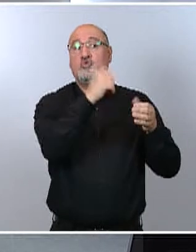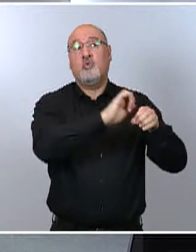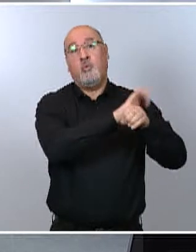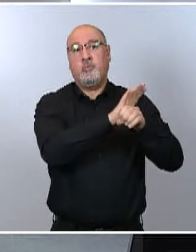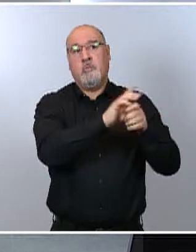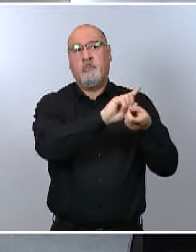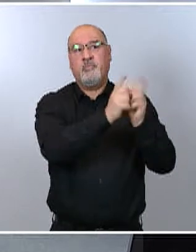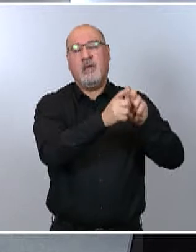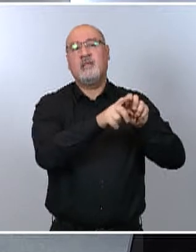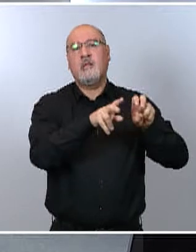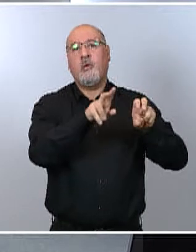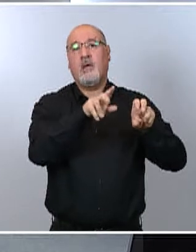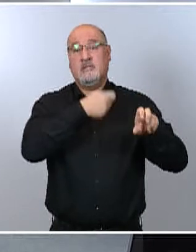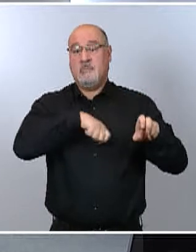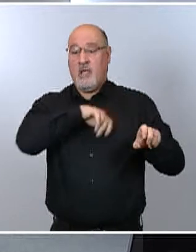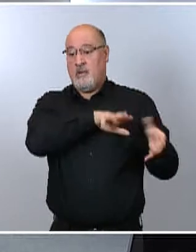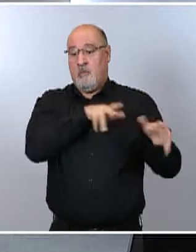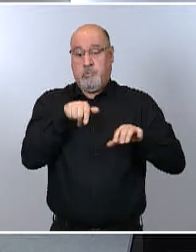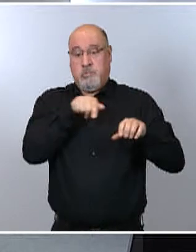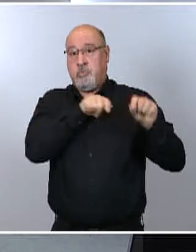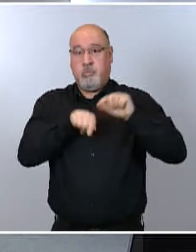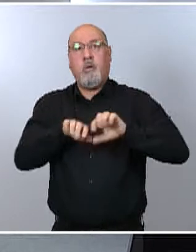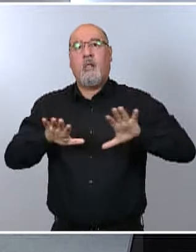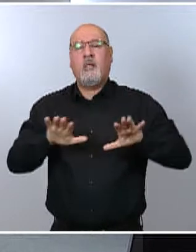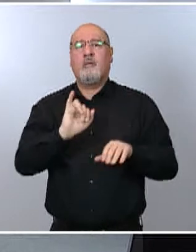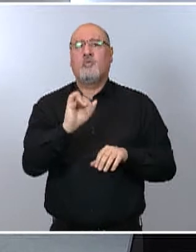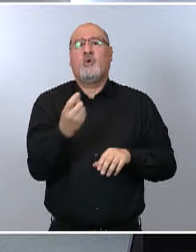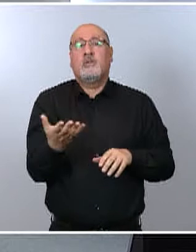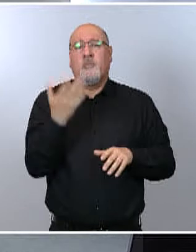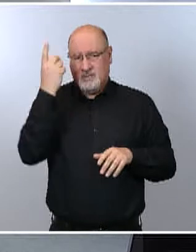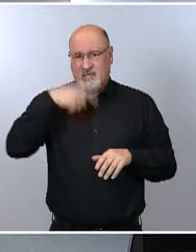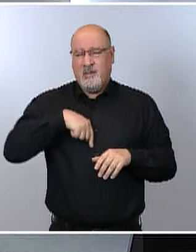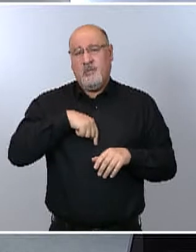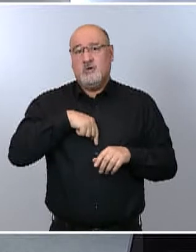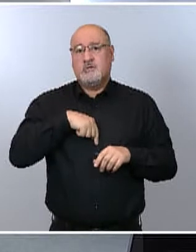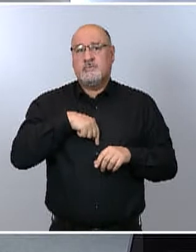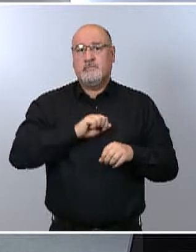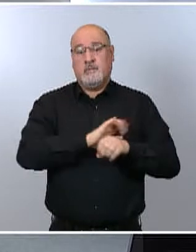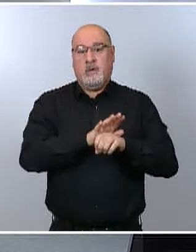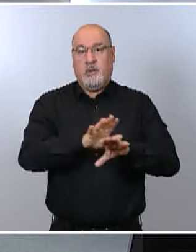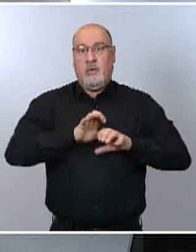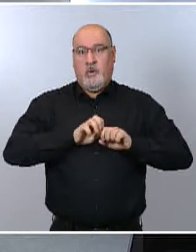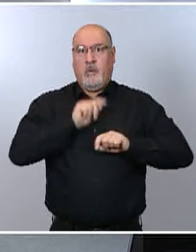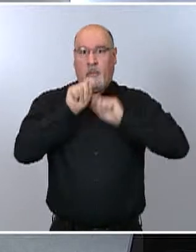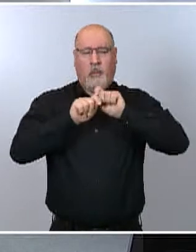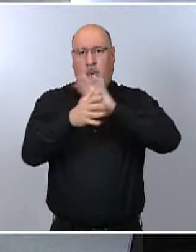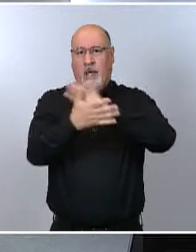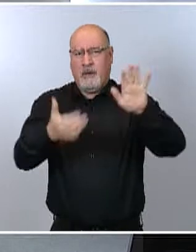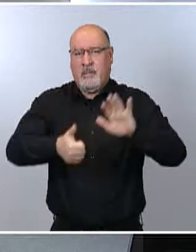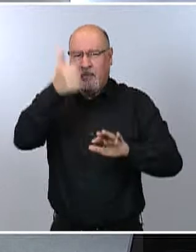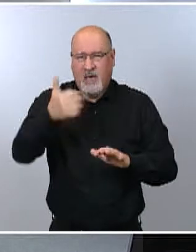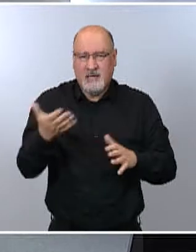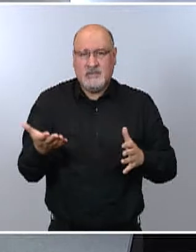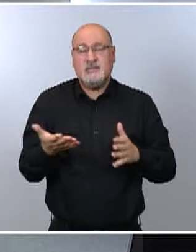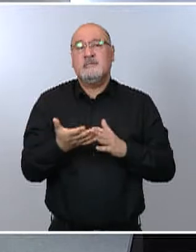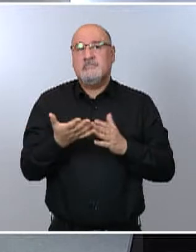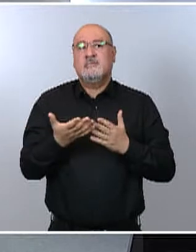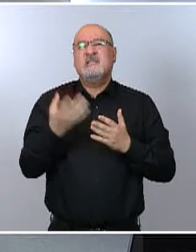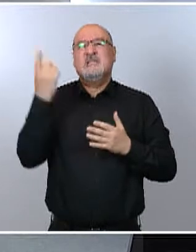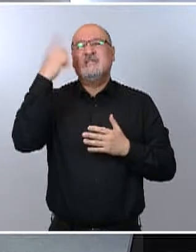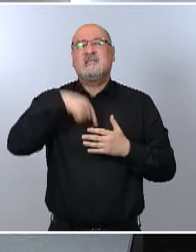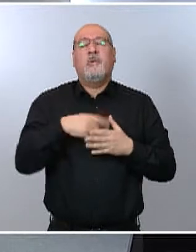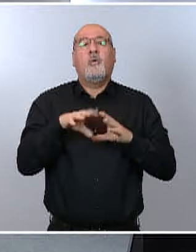porque la virulencia o la manera de propagarse en el Reino Unido sí que parece ser que está contribuyendo a mayores contagios,